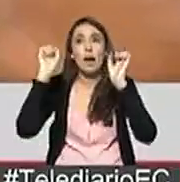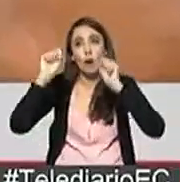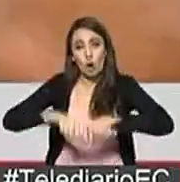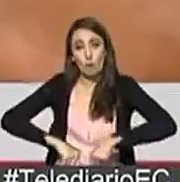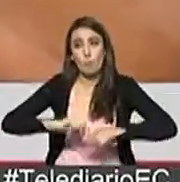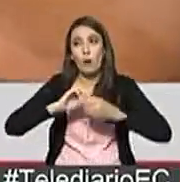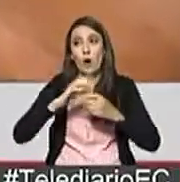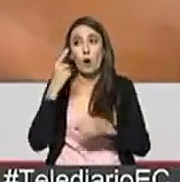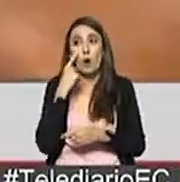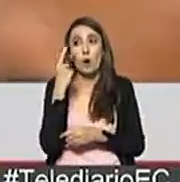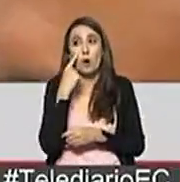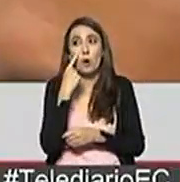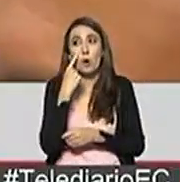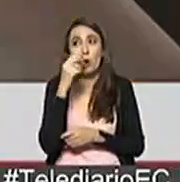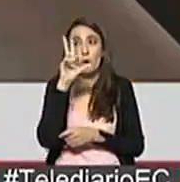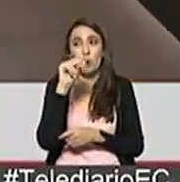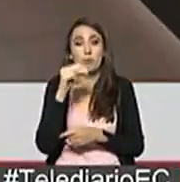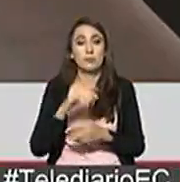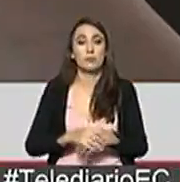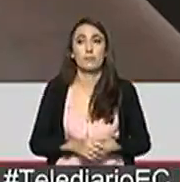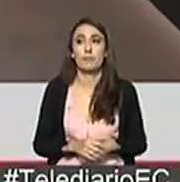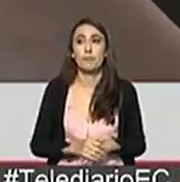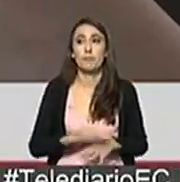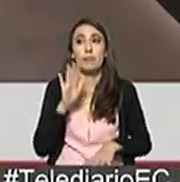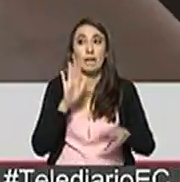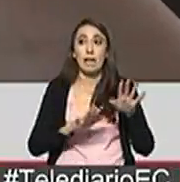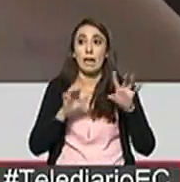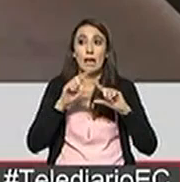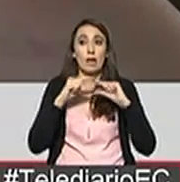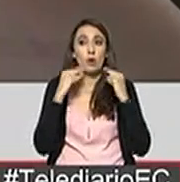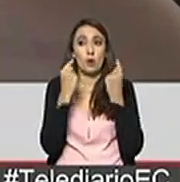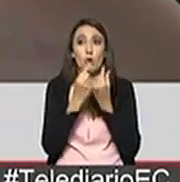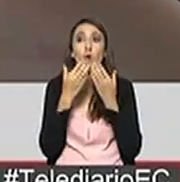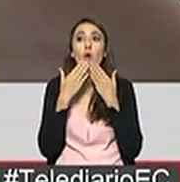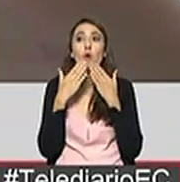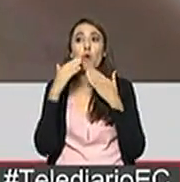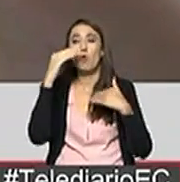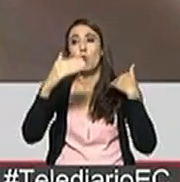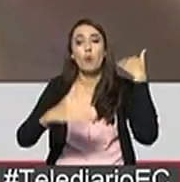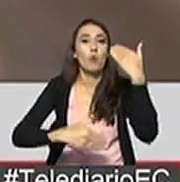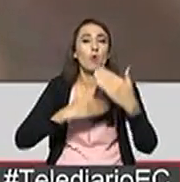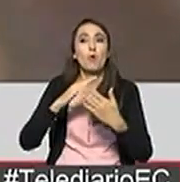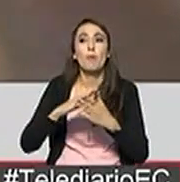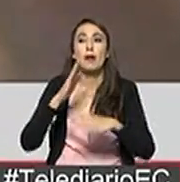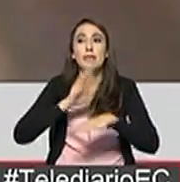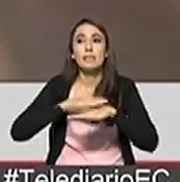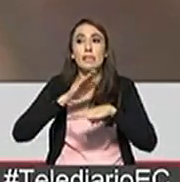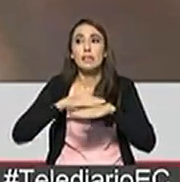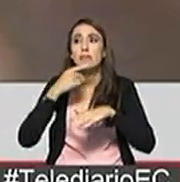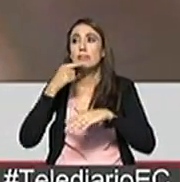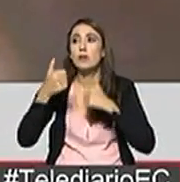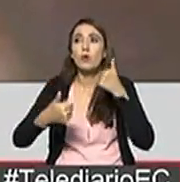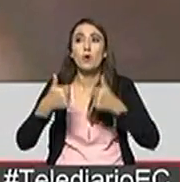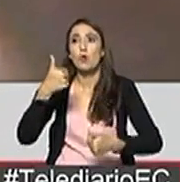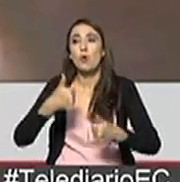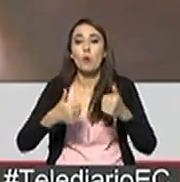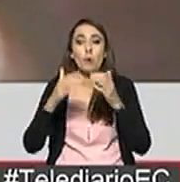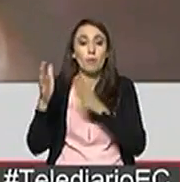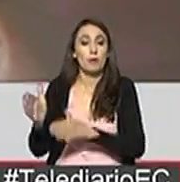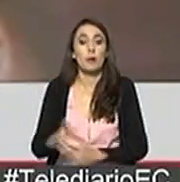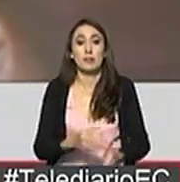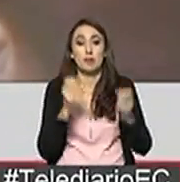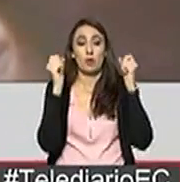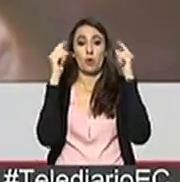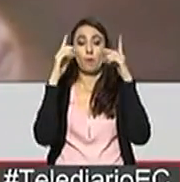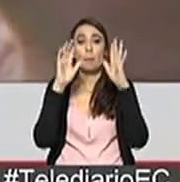ha comprobado o no estos hechos. Entre los teléfonos incautados a las personas implicadas, la policía y la fiscalía descubrieron